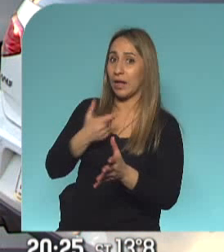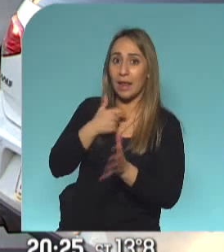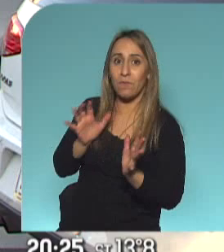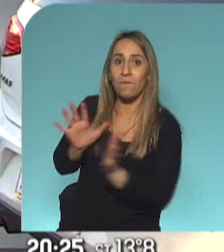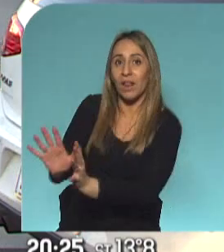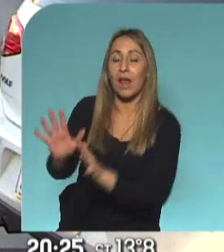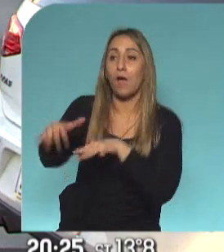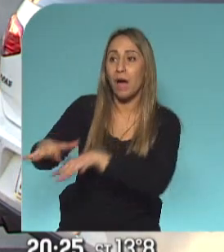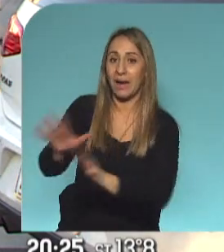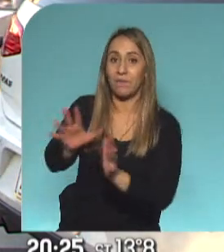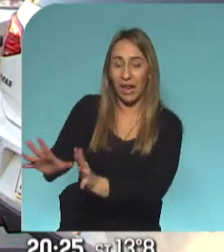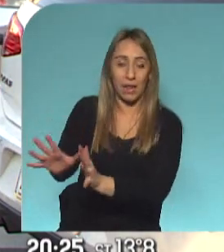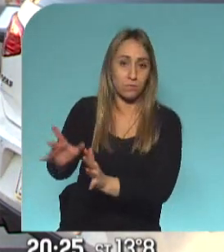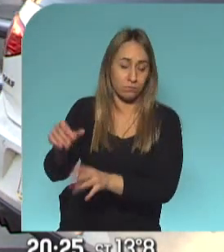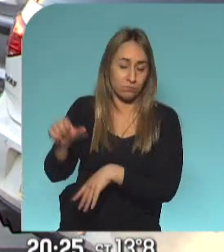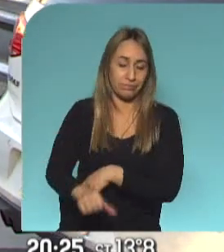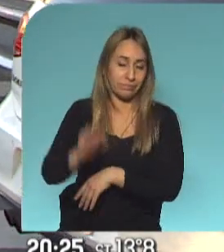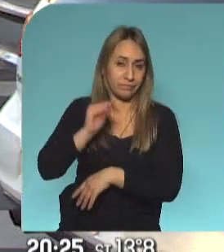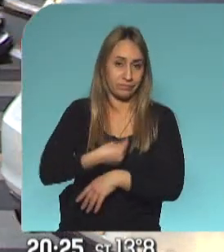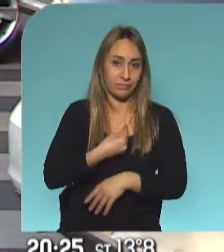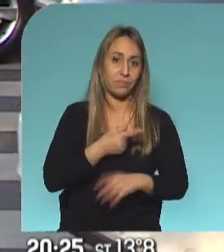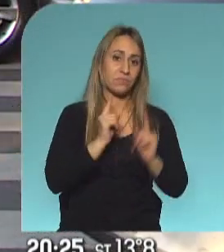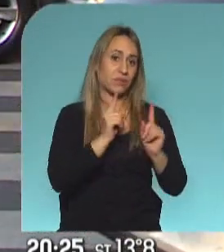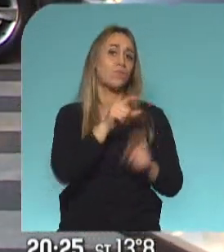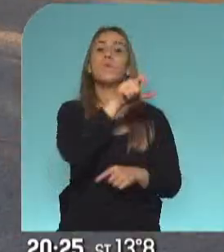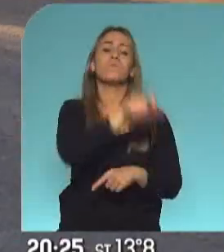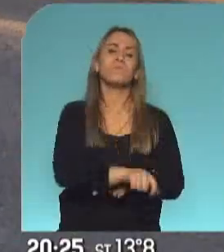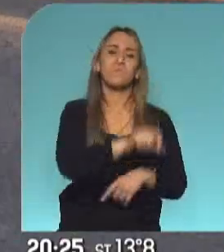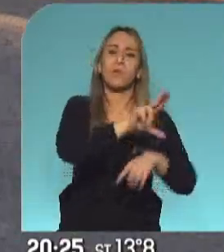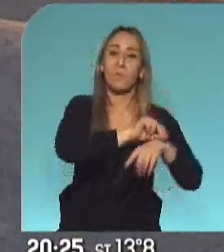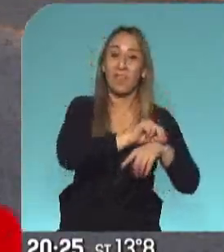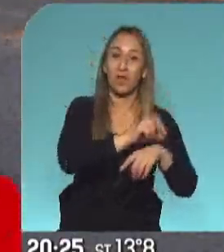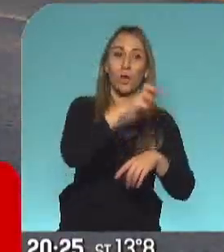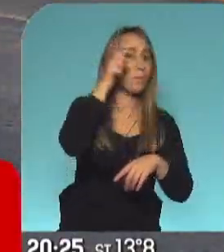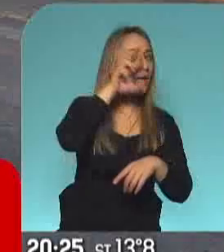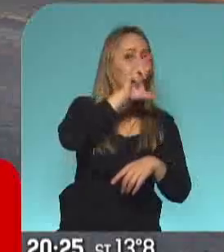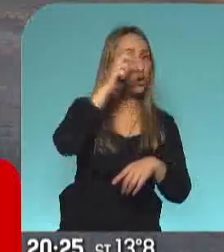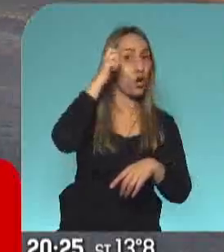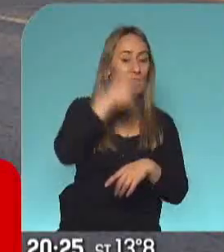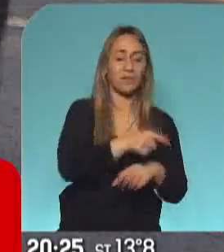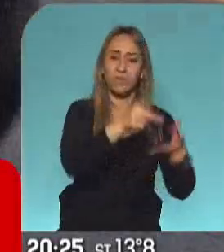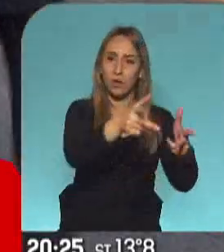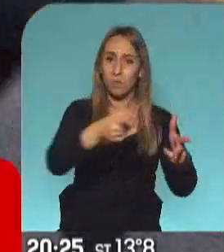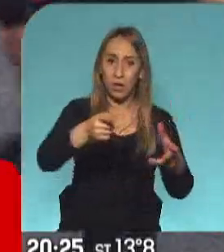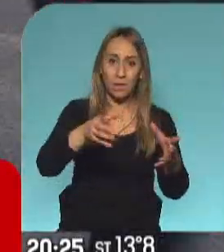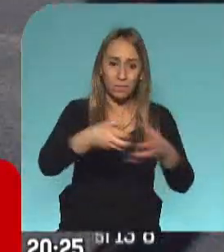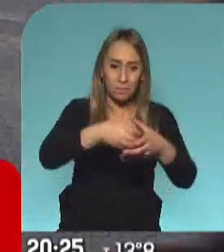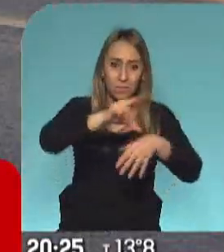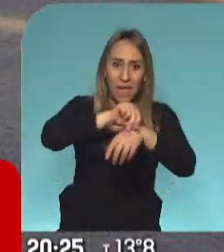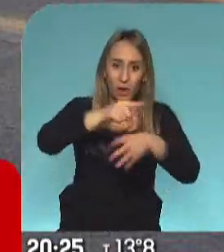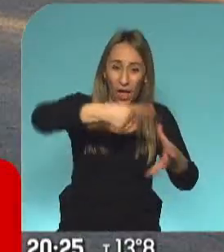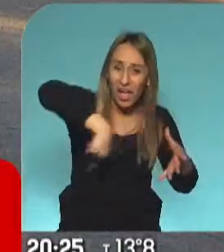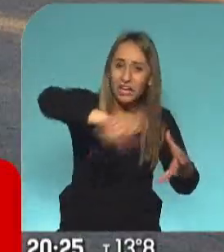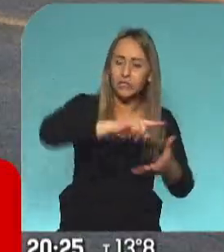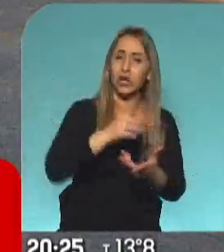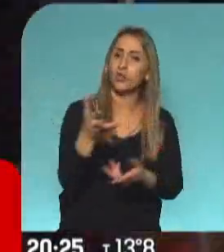bueno, ellos son quienes, como lo decía el doctor recién, ¿no? El doctor Perrone, ellos son quienes se exponen, ellos son quienes están todo el tiempo trabajando ahí